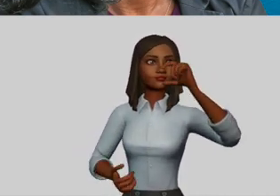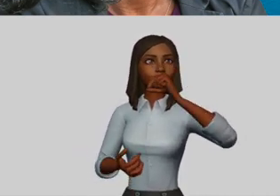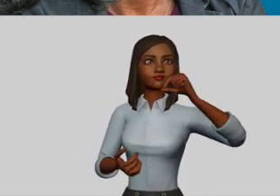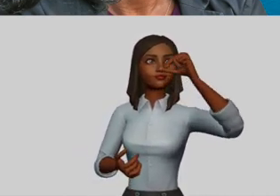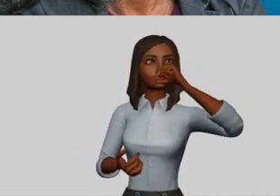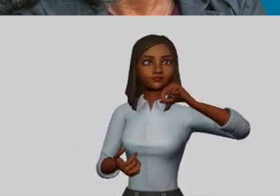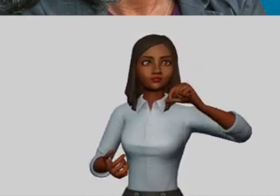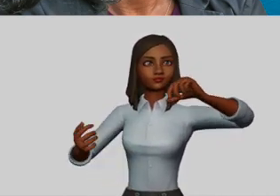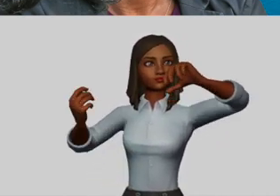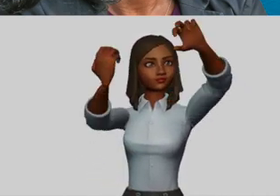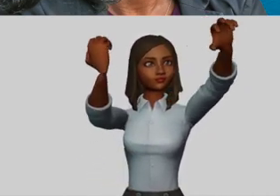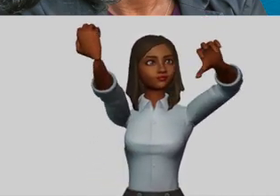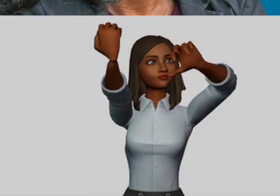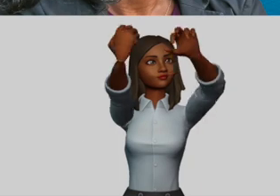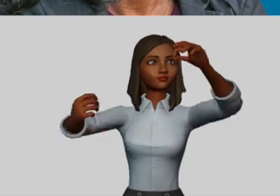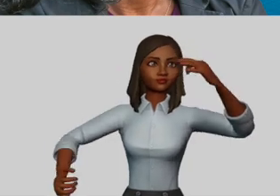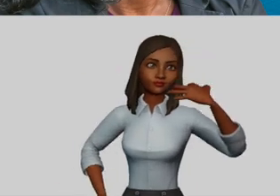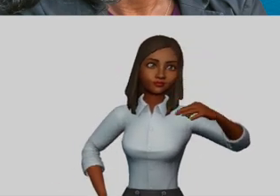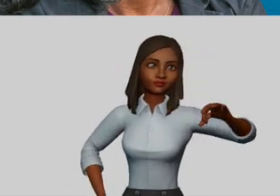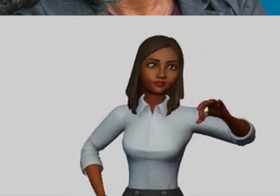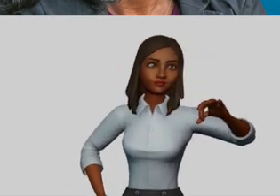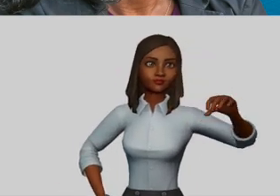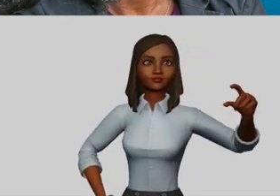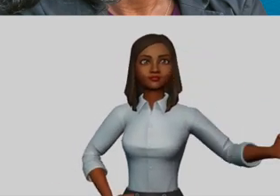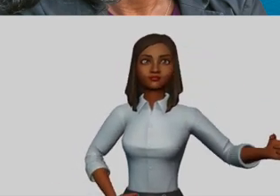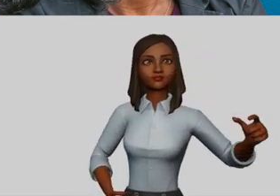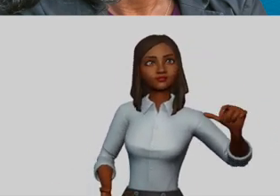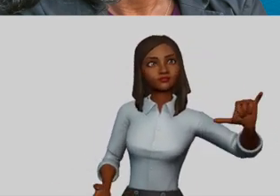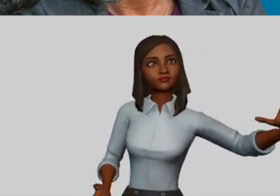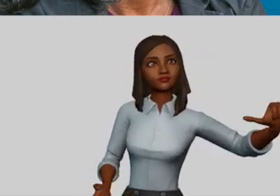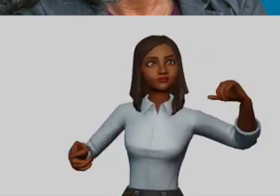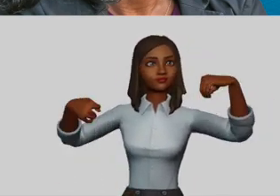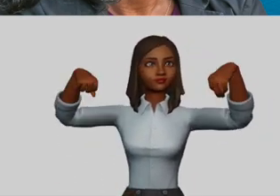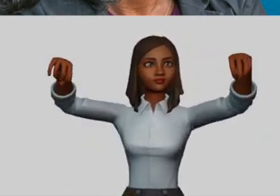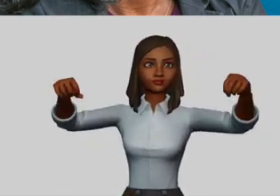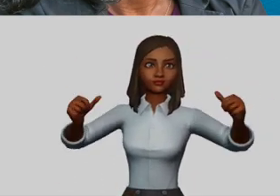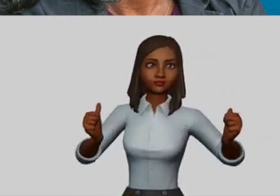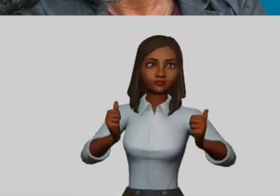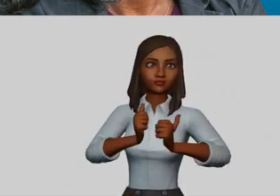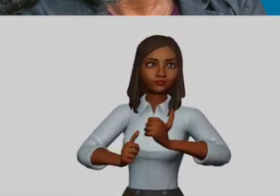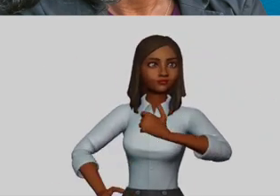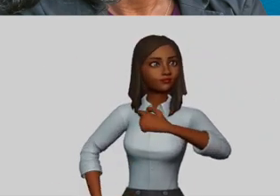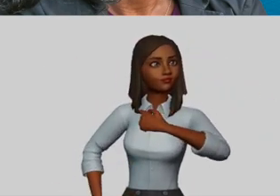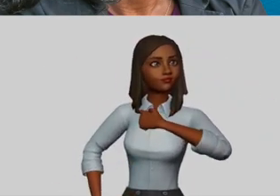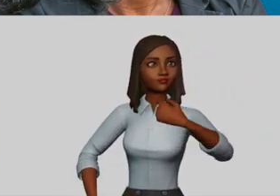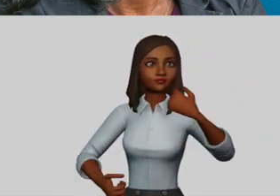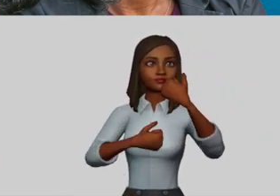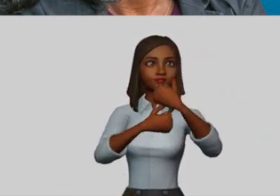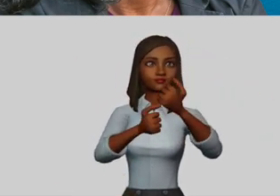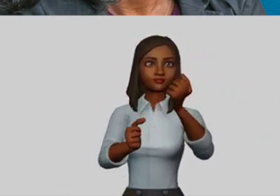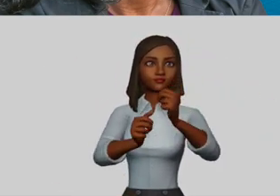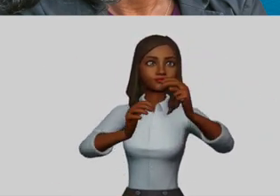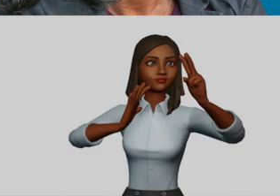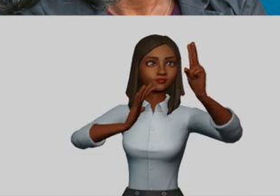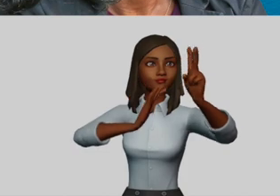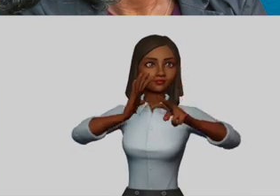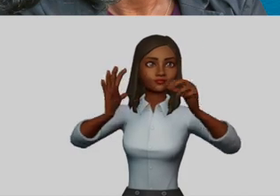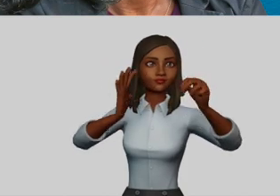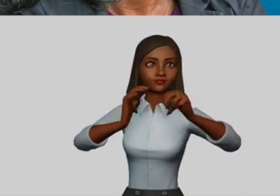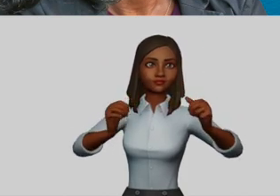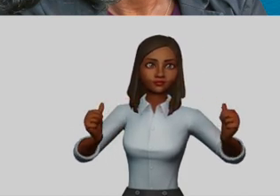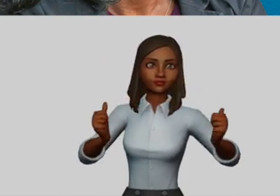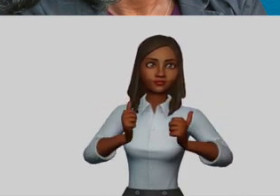pero una pregunta, Emily. ¿Pero estás ready ya? ¿O es algo que todavía está en proceso? ¿O ya tú estás ready y que vamos? Esa era la